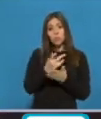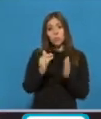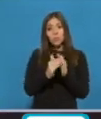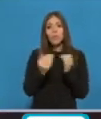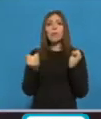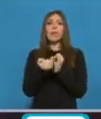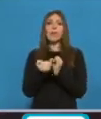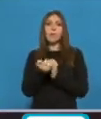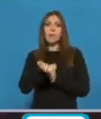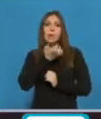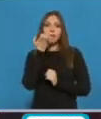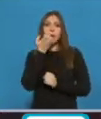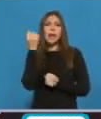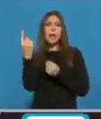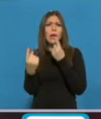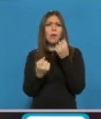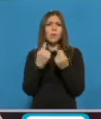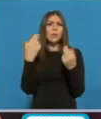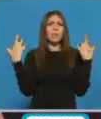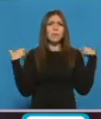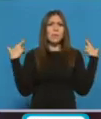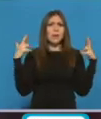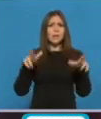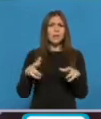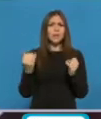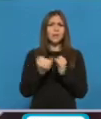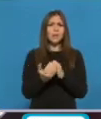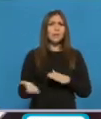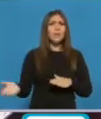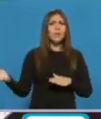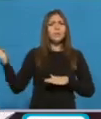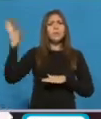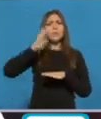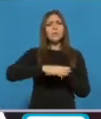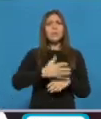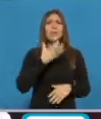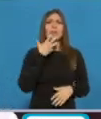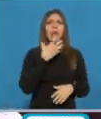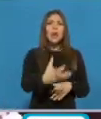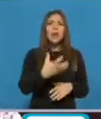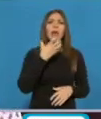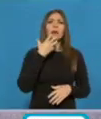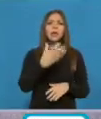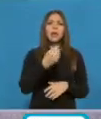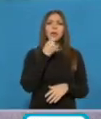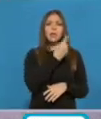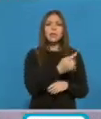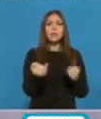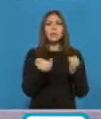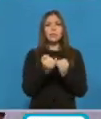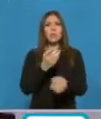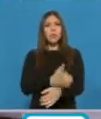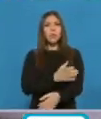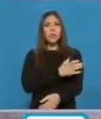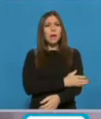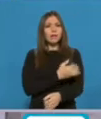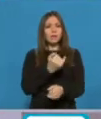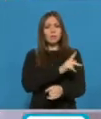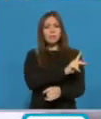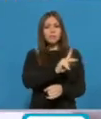escuela, las maestras llegan a estar todo el tiempo gritándole a los niños, ¿no? No, y hasta tus compañeros. O sea, se vuelve